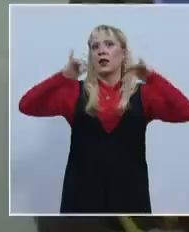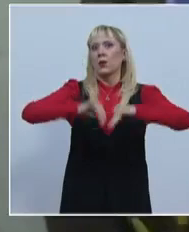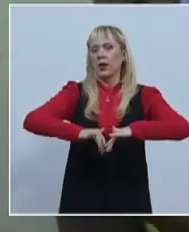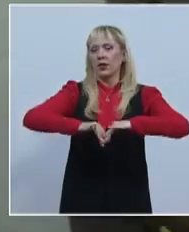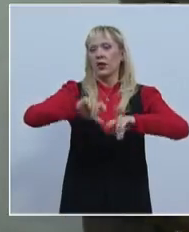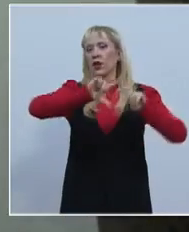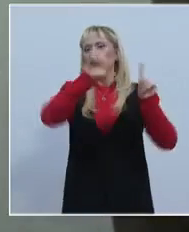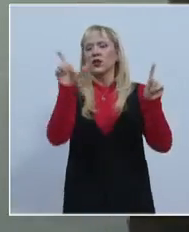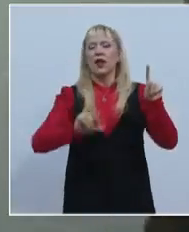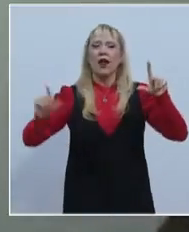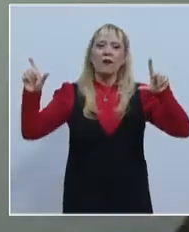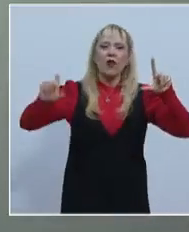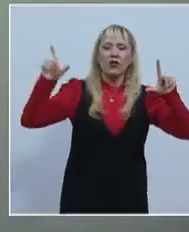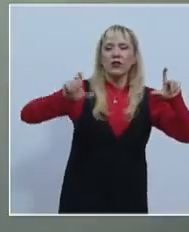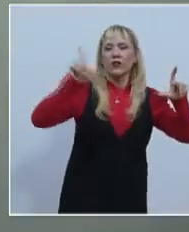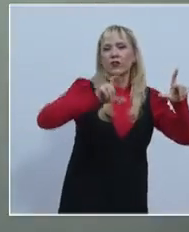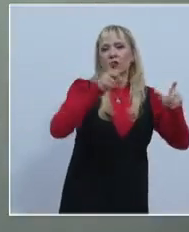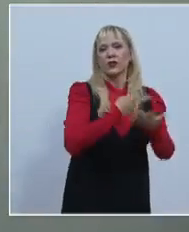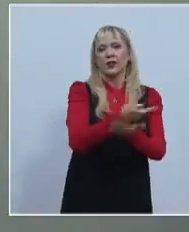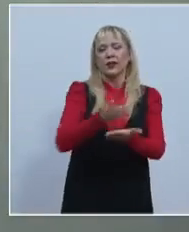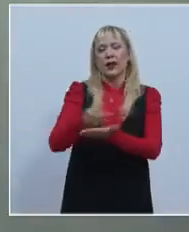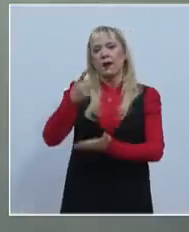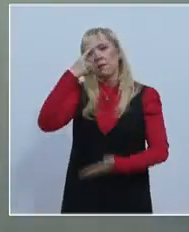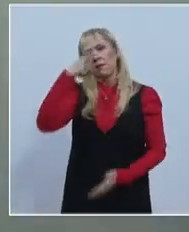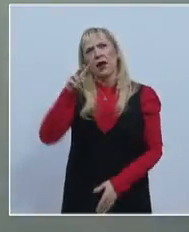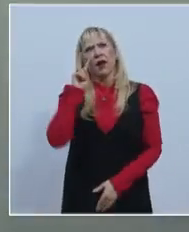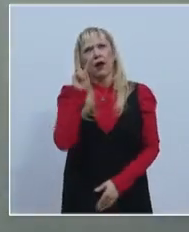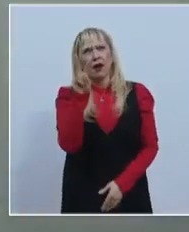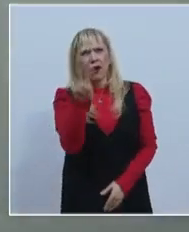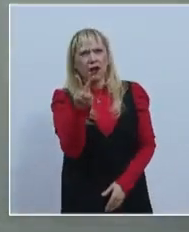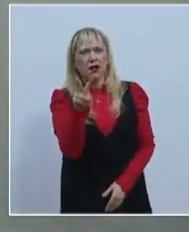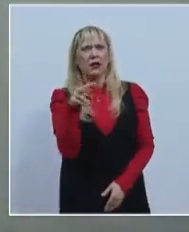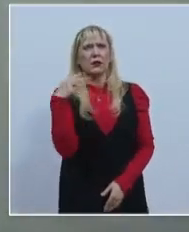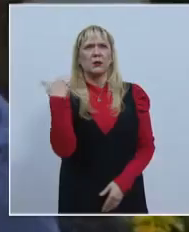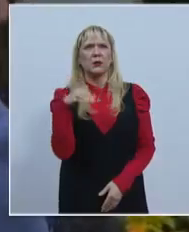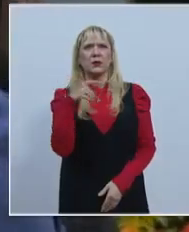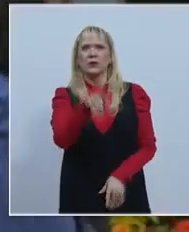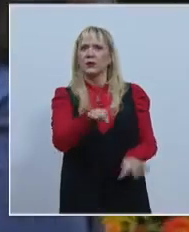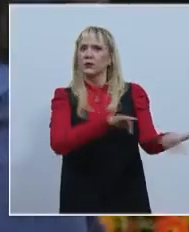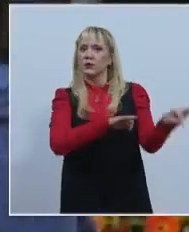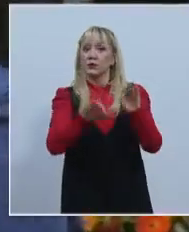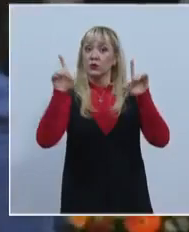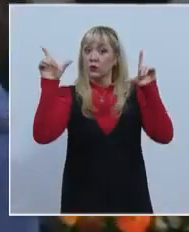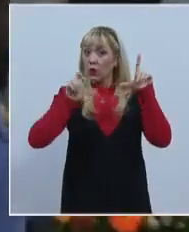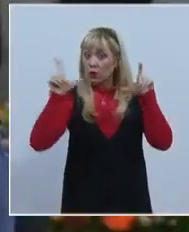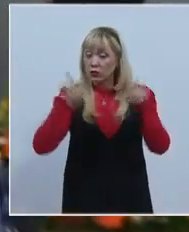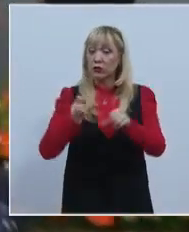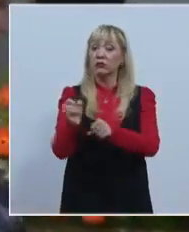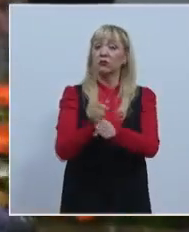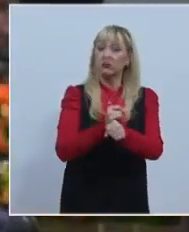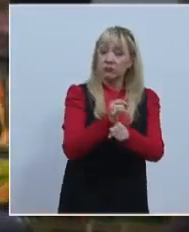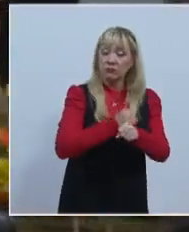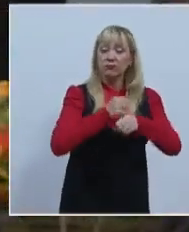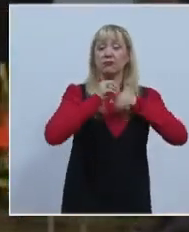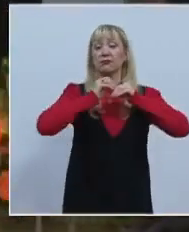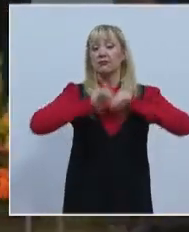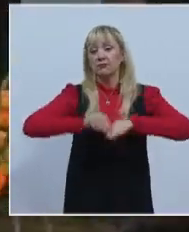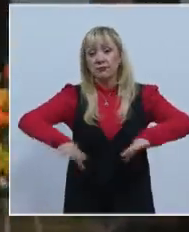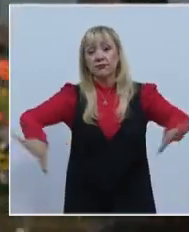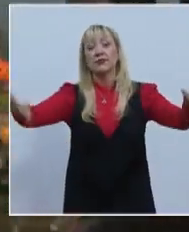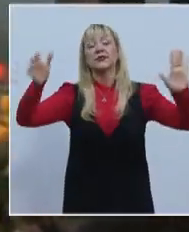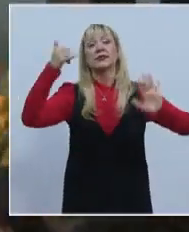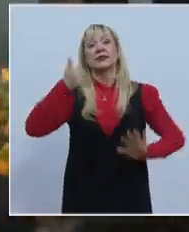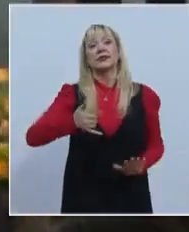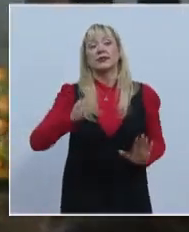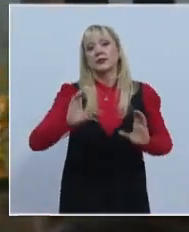Fototecas. Un foro que tiene como objetivo la reflexión sobre la labor de la fotografía, su investigación, su divulgación, así como